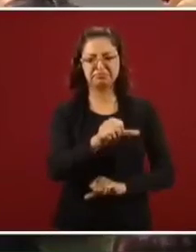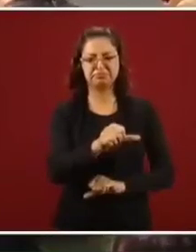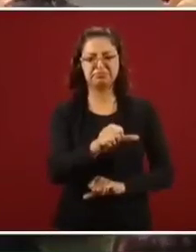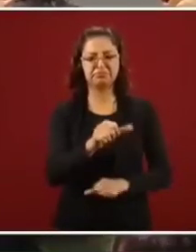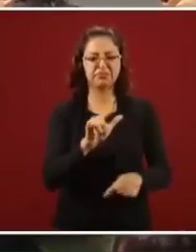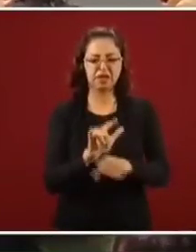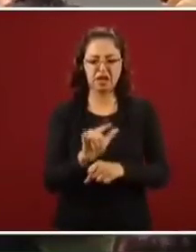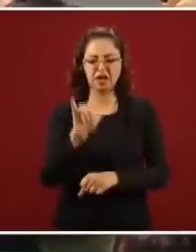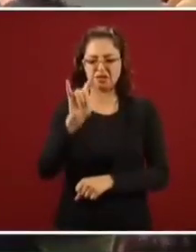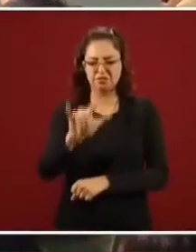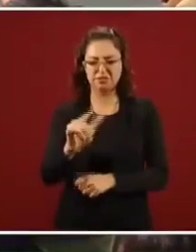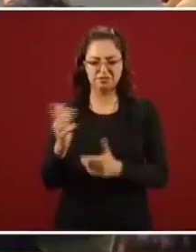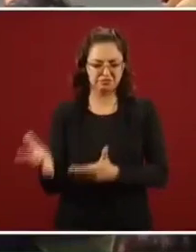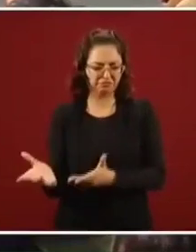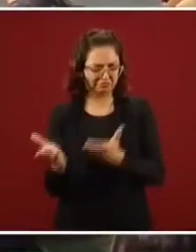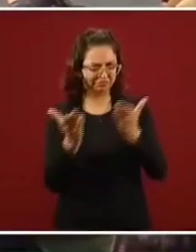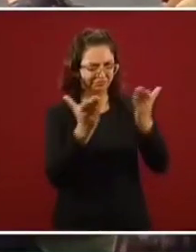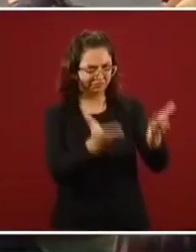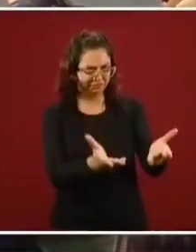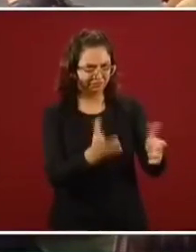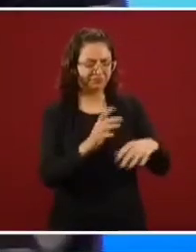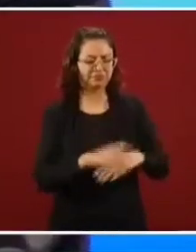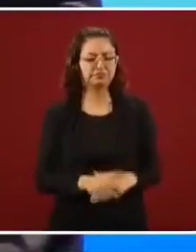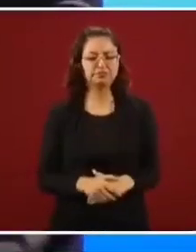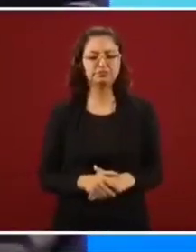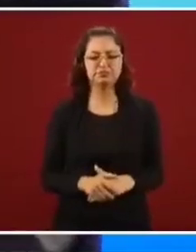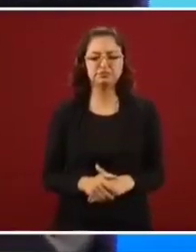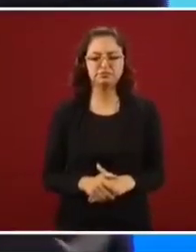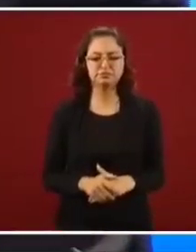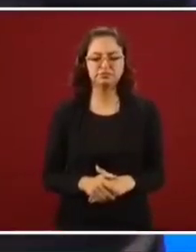a cambio de que nos